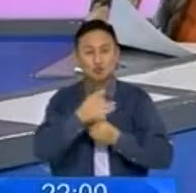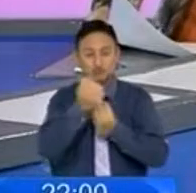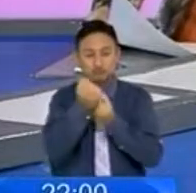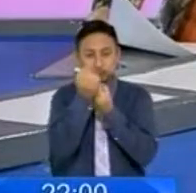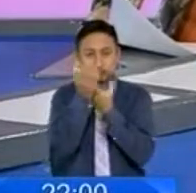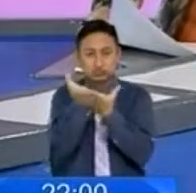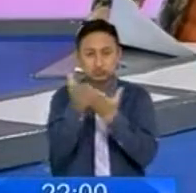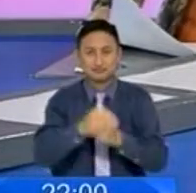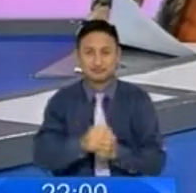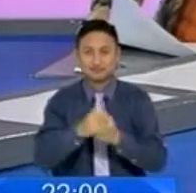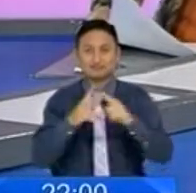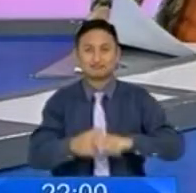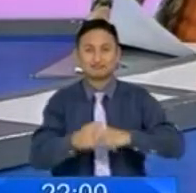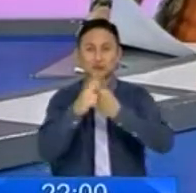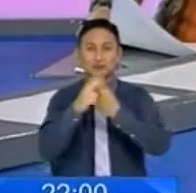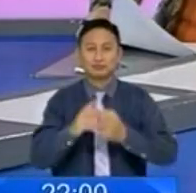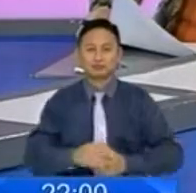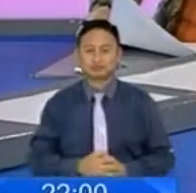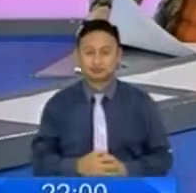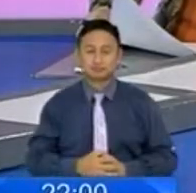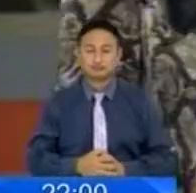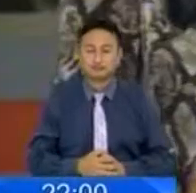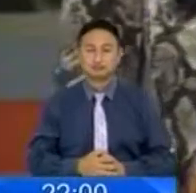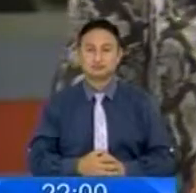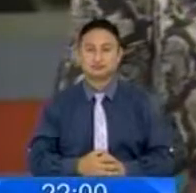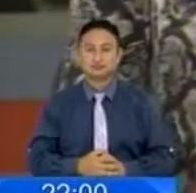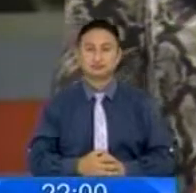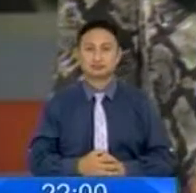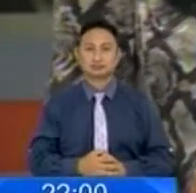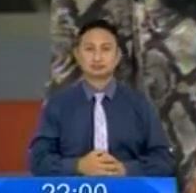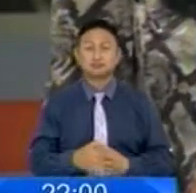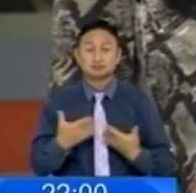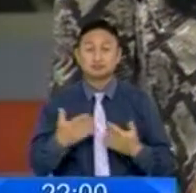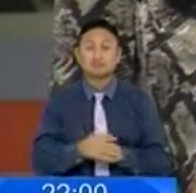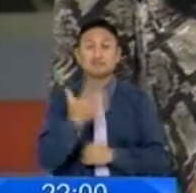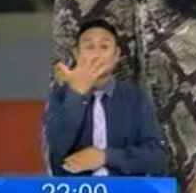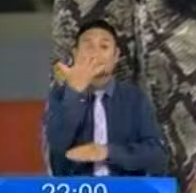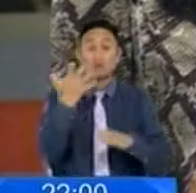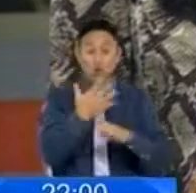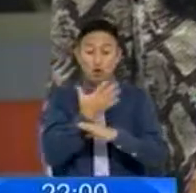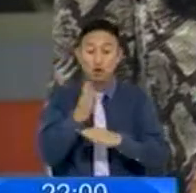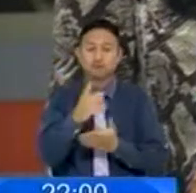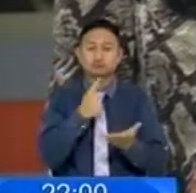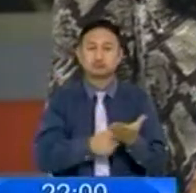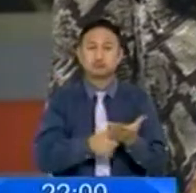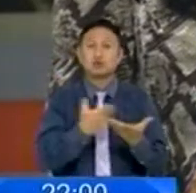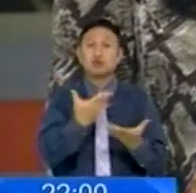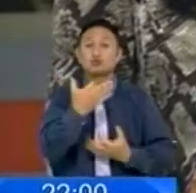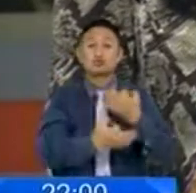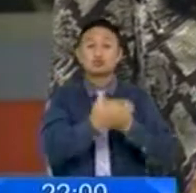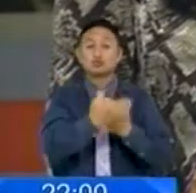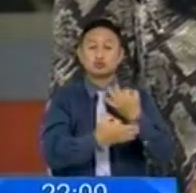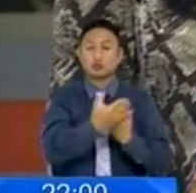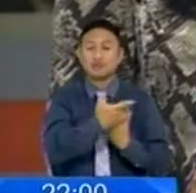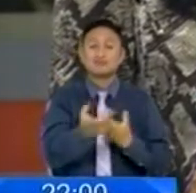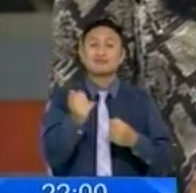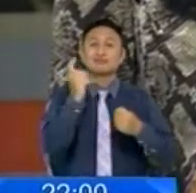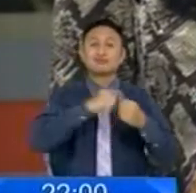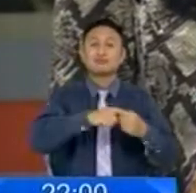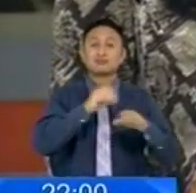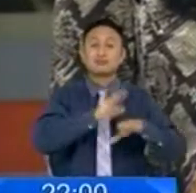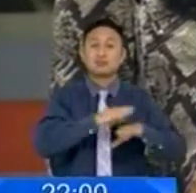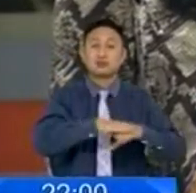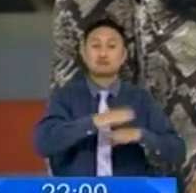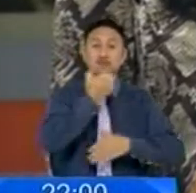Un privilegio trabajar para ustedes. Aquí iniciamos. Por más de 5 horas se extendió la audiencia de vinculación por el presunto delito